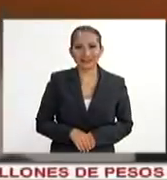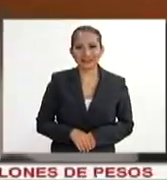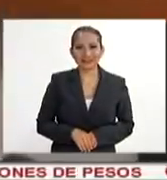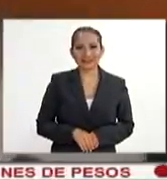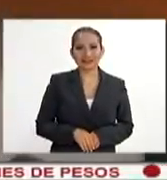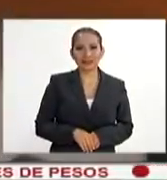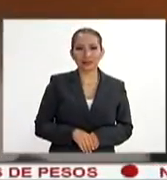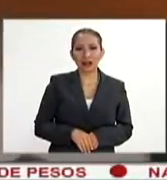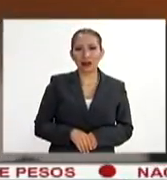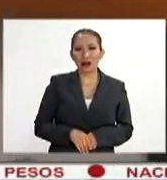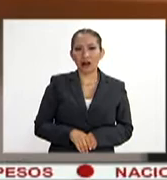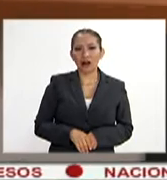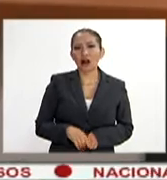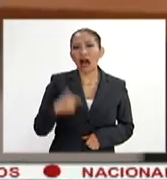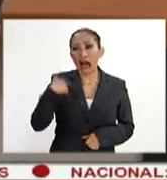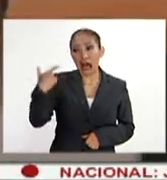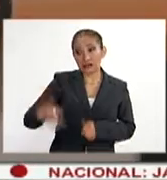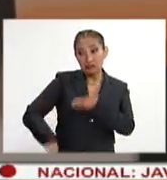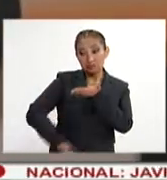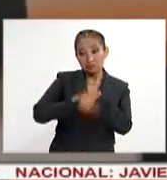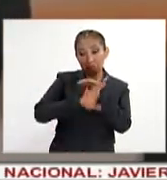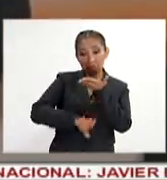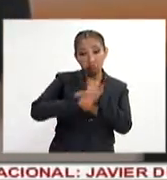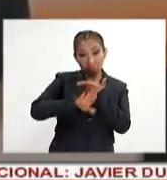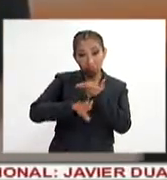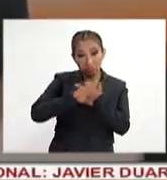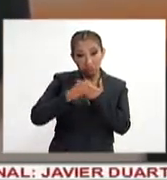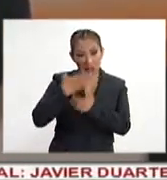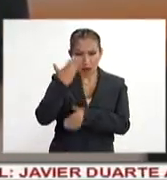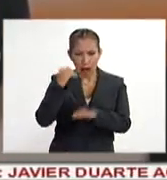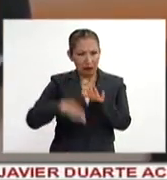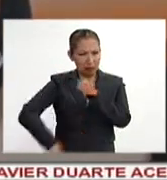Considerar estas acusaciones infundadas,